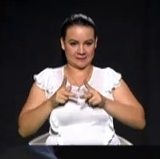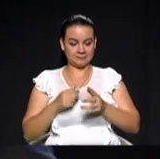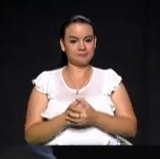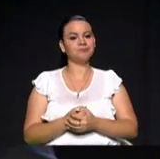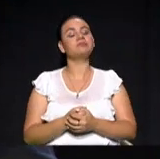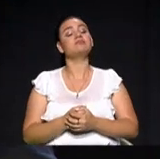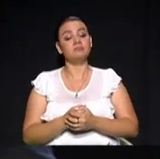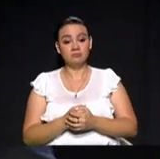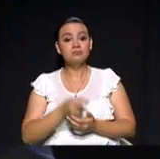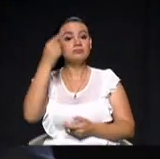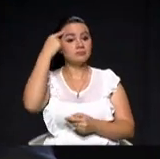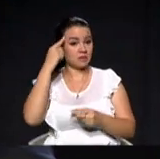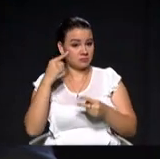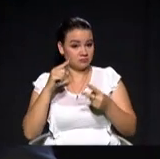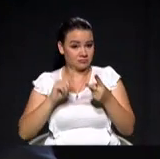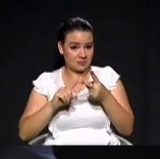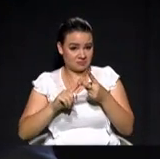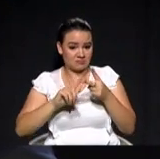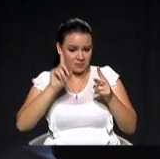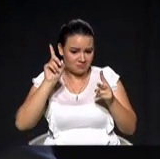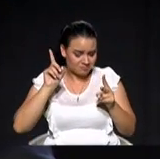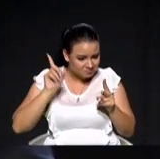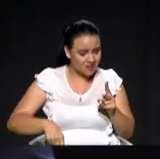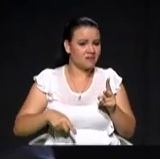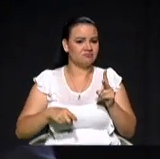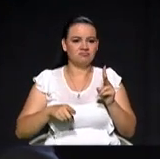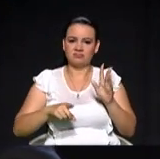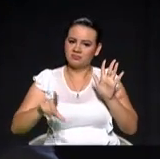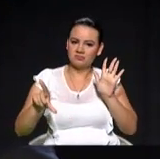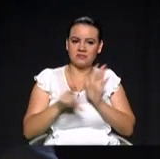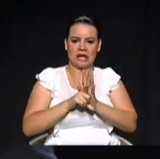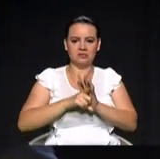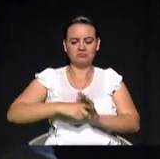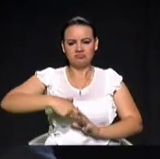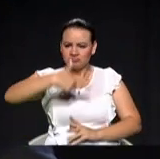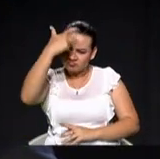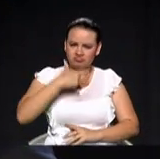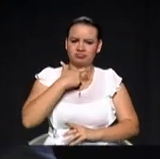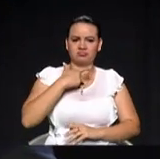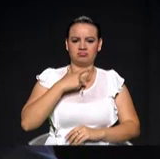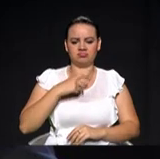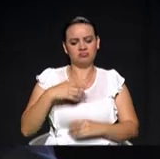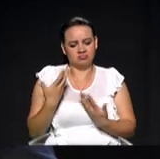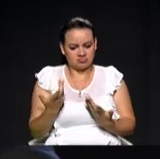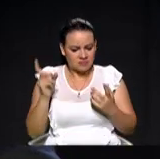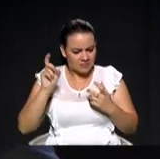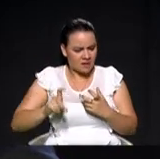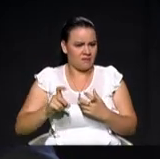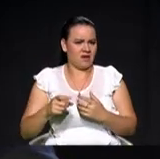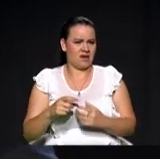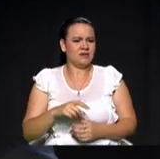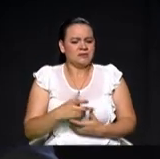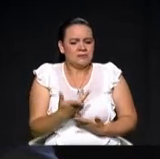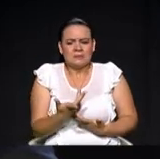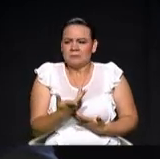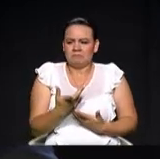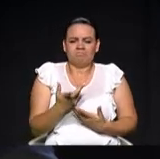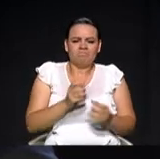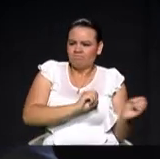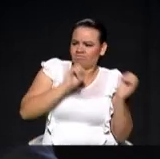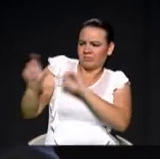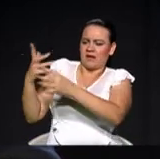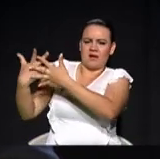que utilizar el sistema de justicia y hay que afinar el sistema de justicia sobre todos los aspectos de la inteligencia en los aspectos de la